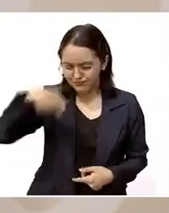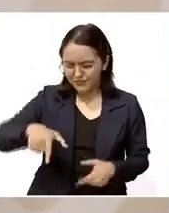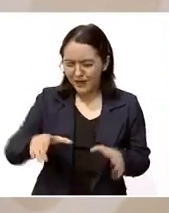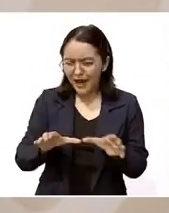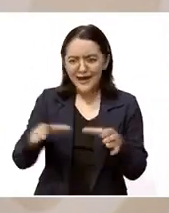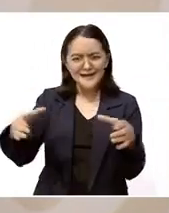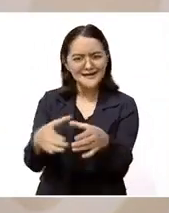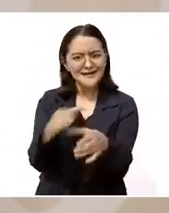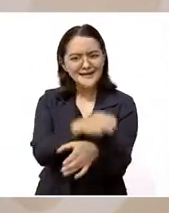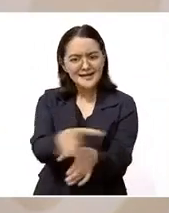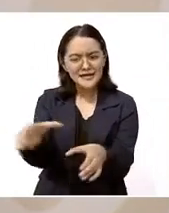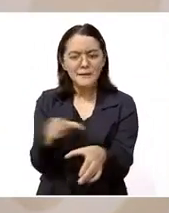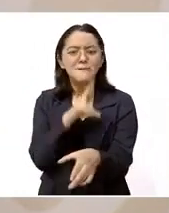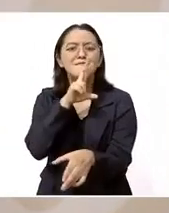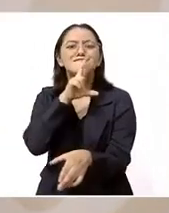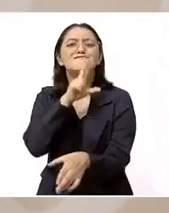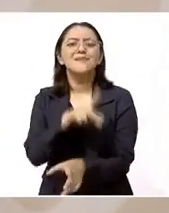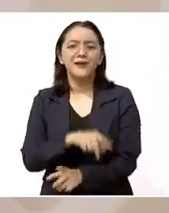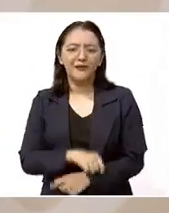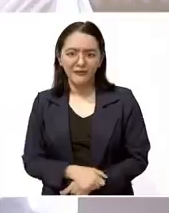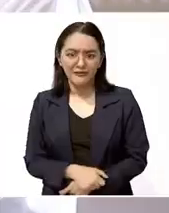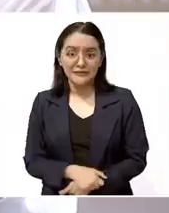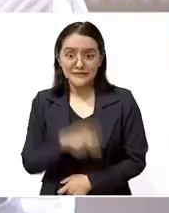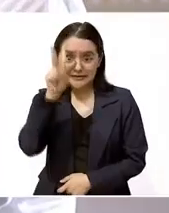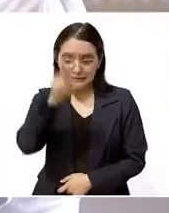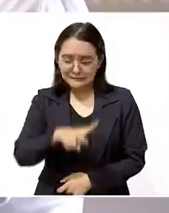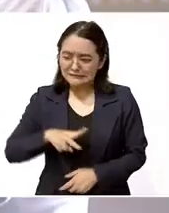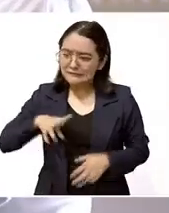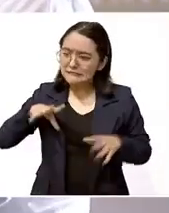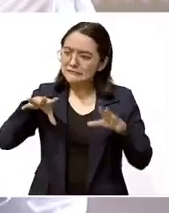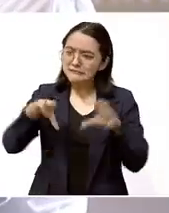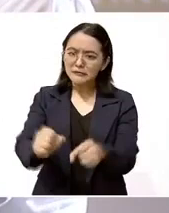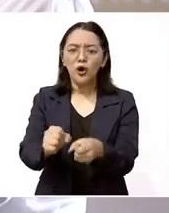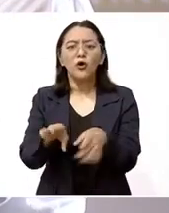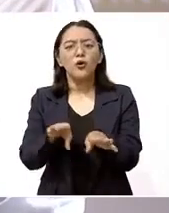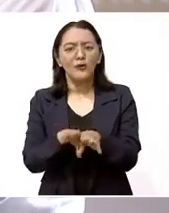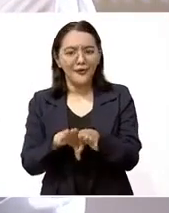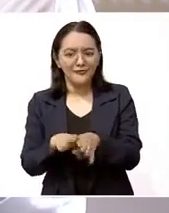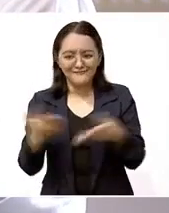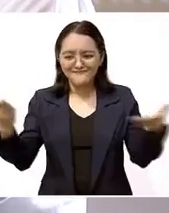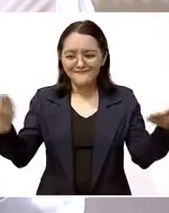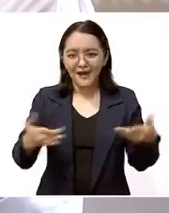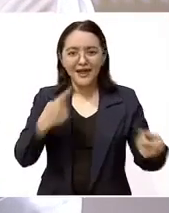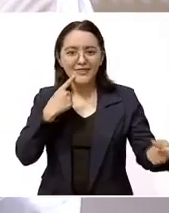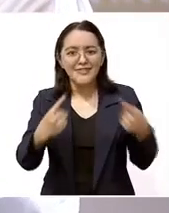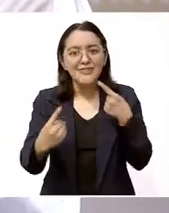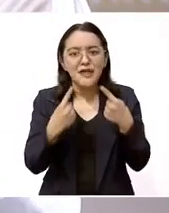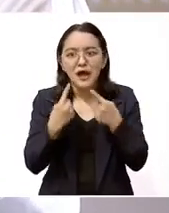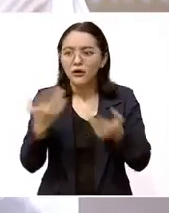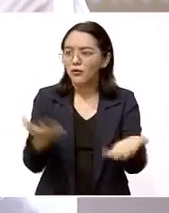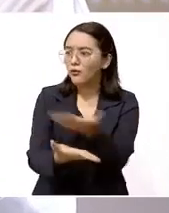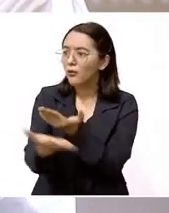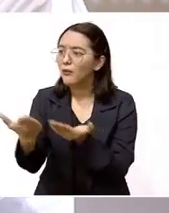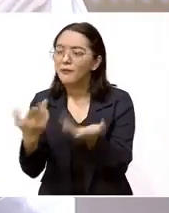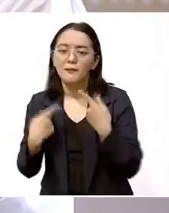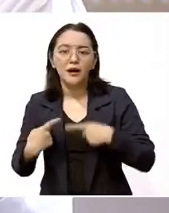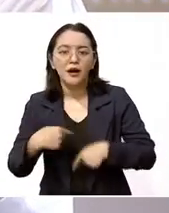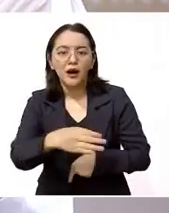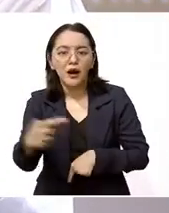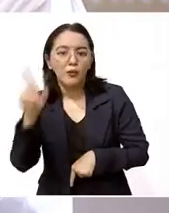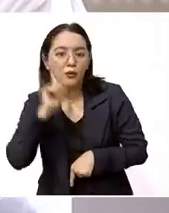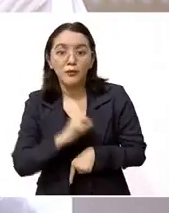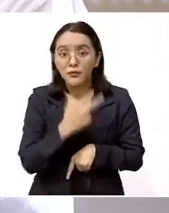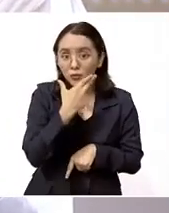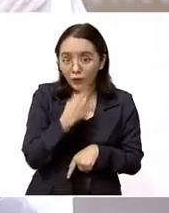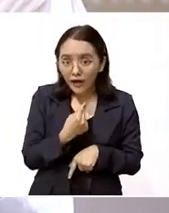productivo. Lo lograremos en un diálogo de saberes, escuchando a las campesinas y